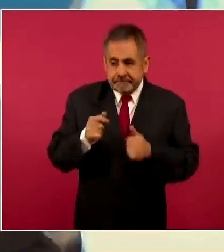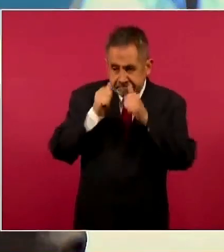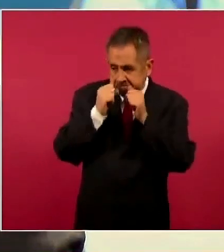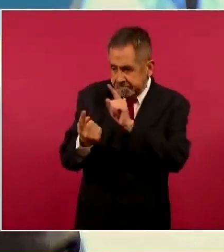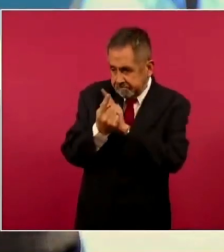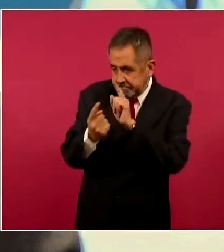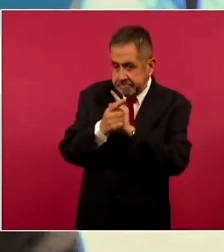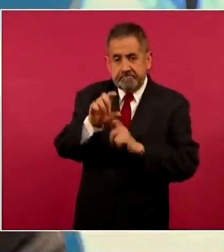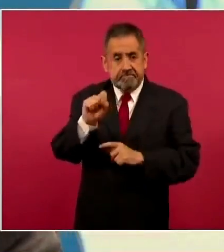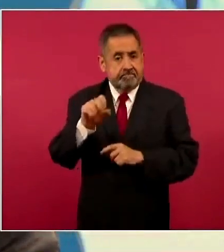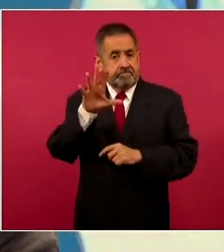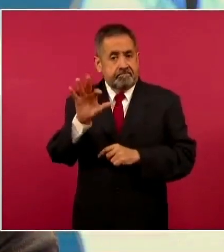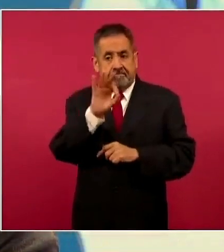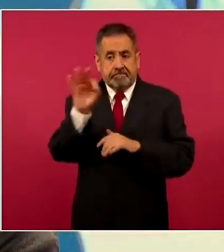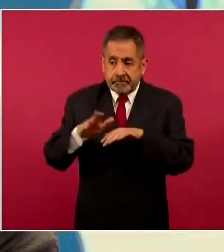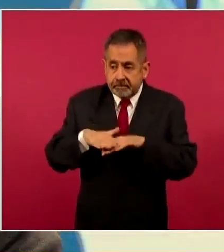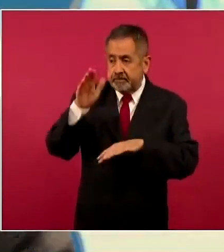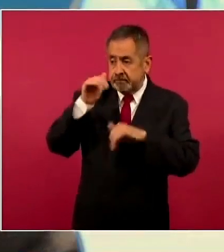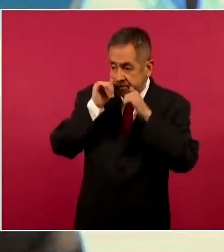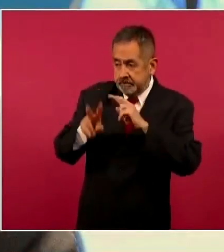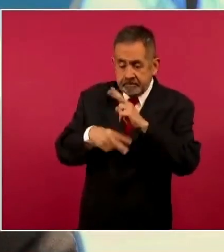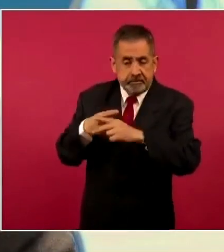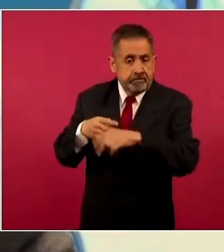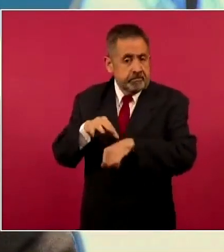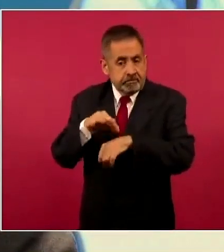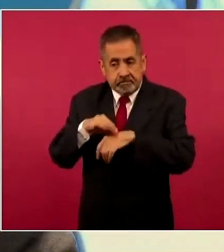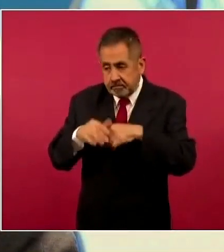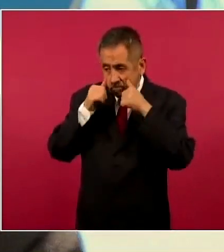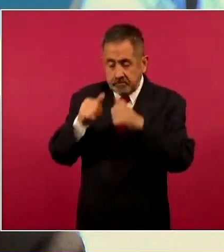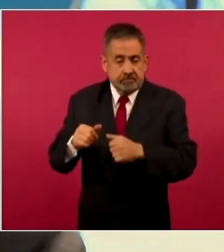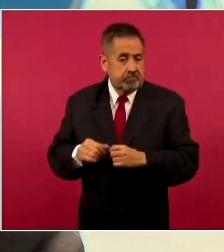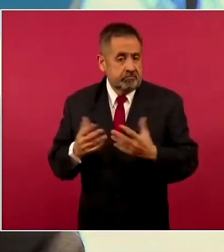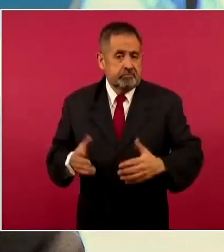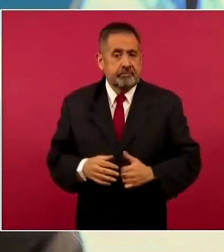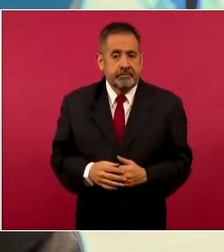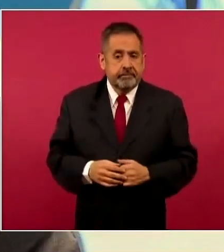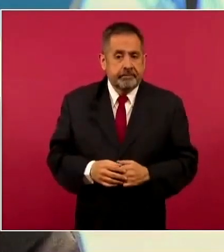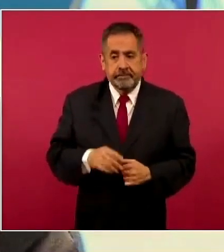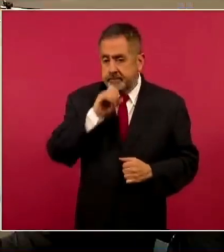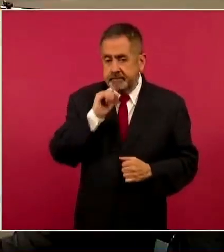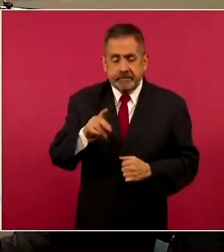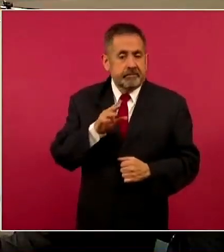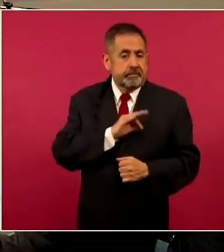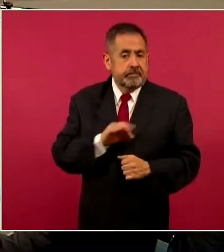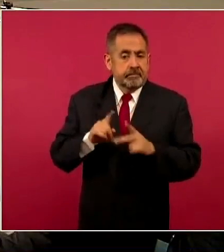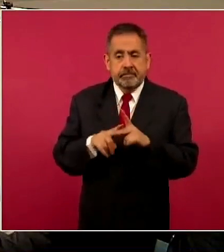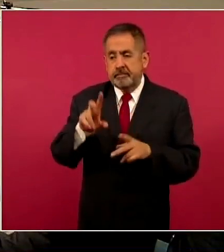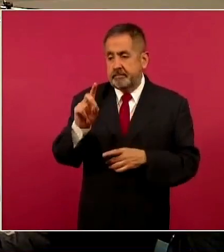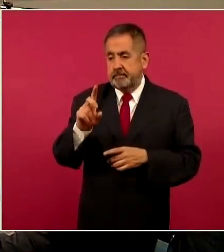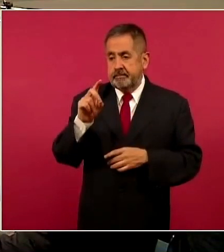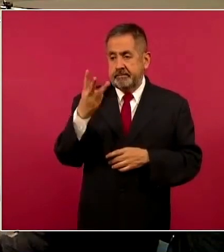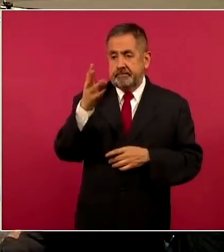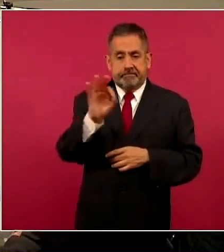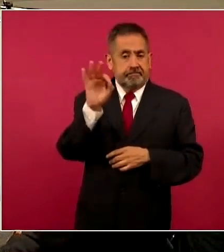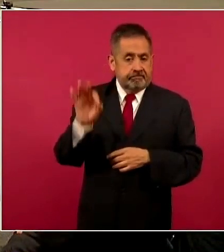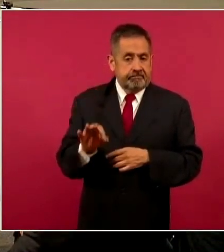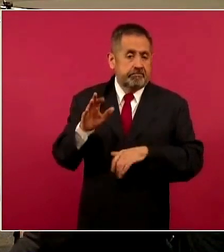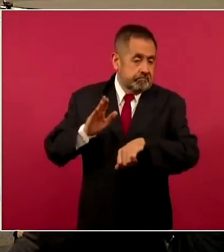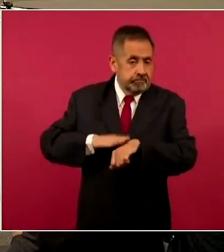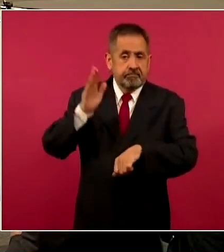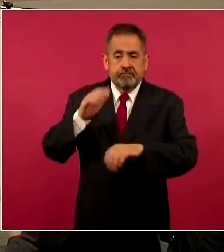más consultas de especialidad y de medicina general. También hay un promedio de 33%